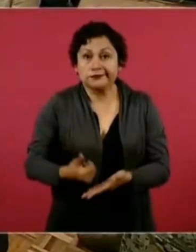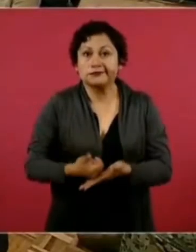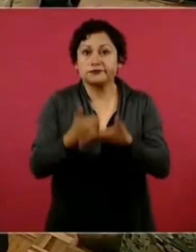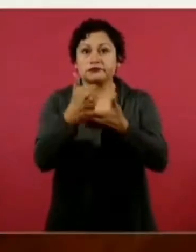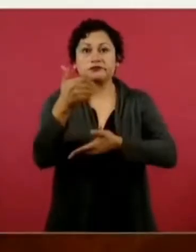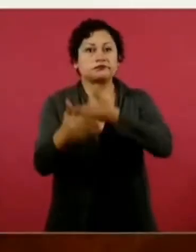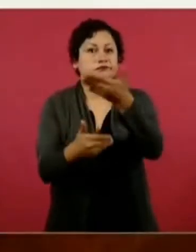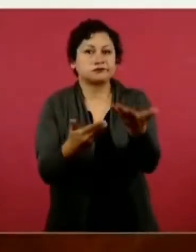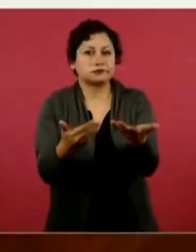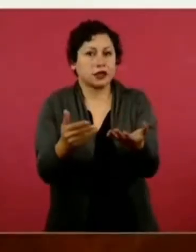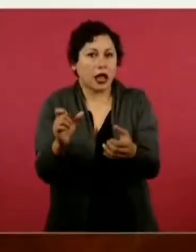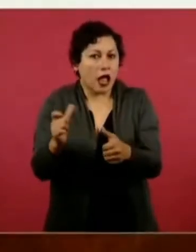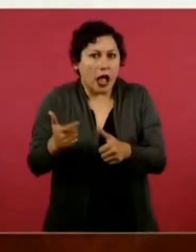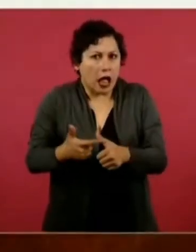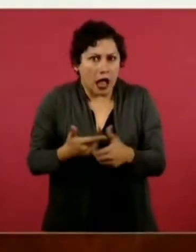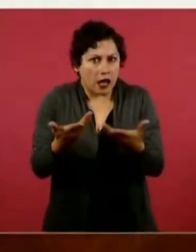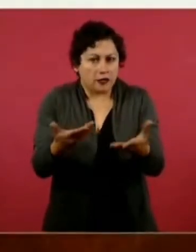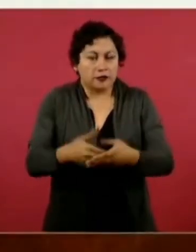estamos